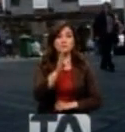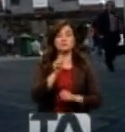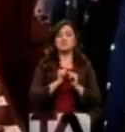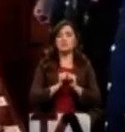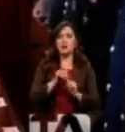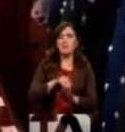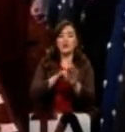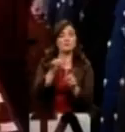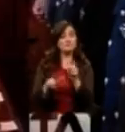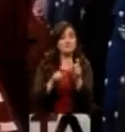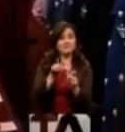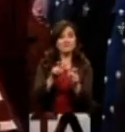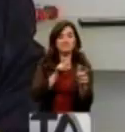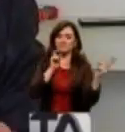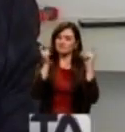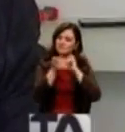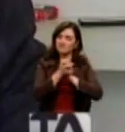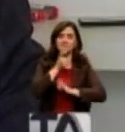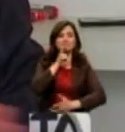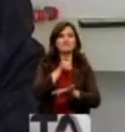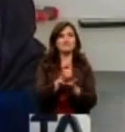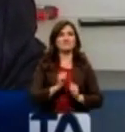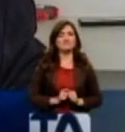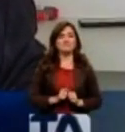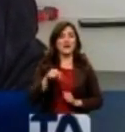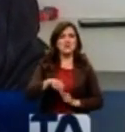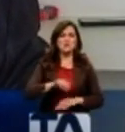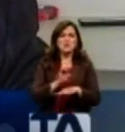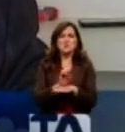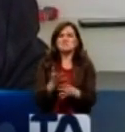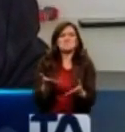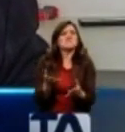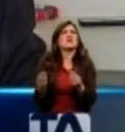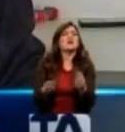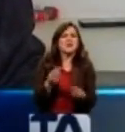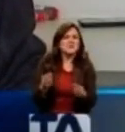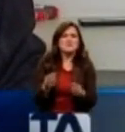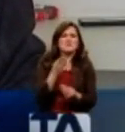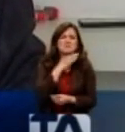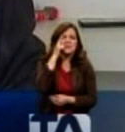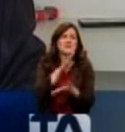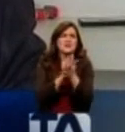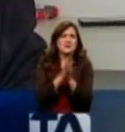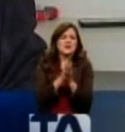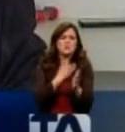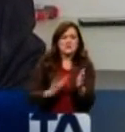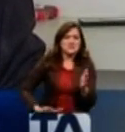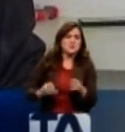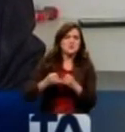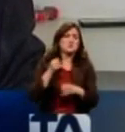que se evidencie en realidades y cambios. Ya no tiene nada que hacer en este país. Fue presidente durante los últimos 10 años,